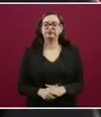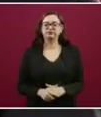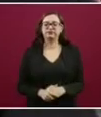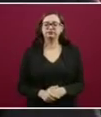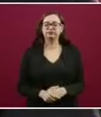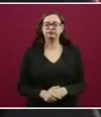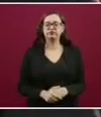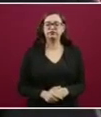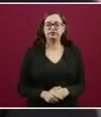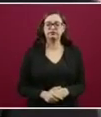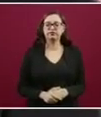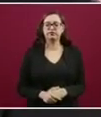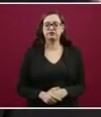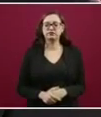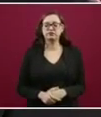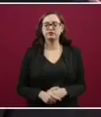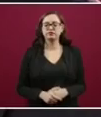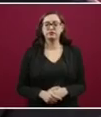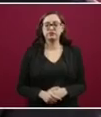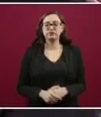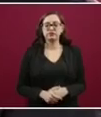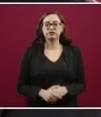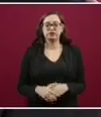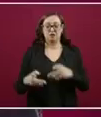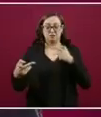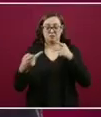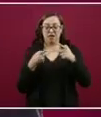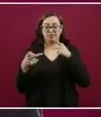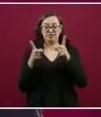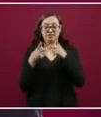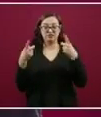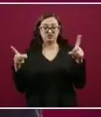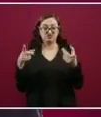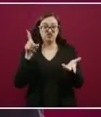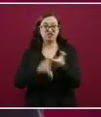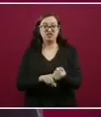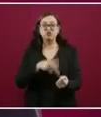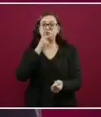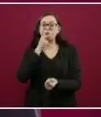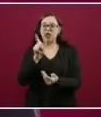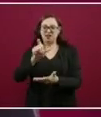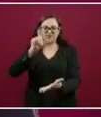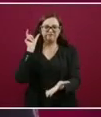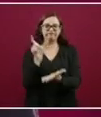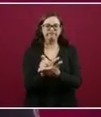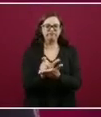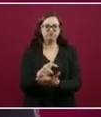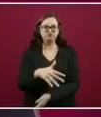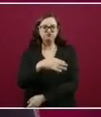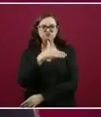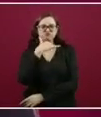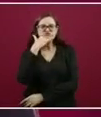van a encontrar la palabra corrupción, que no aparecía